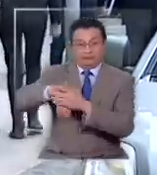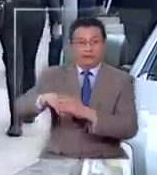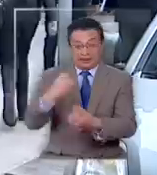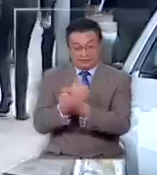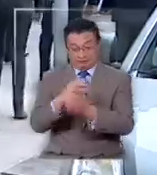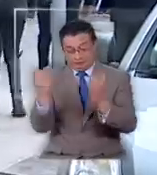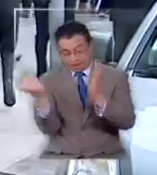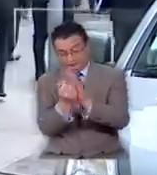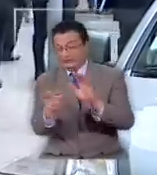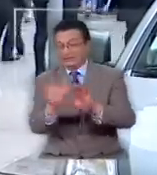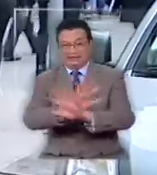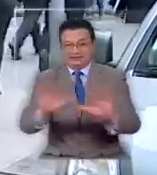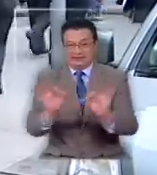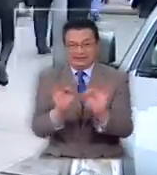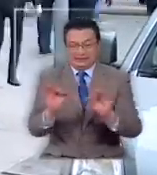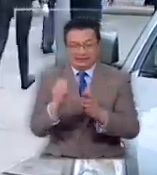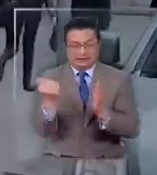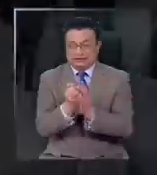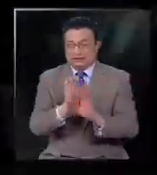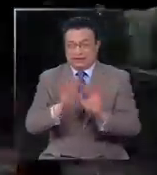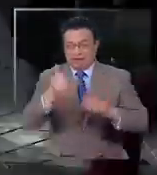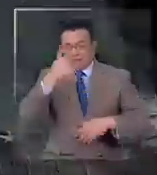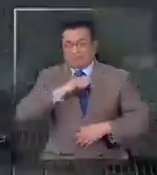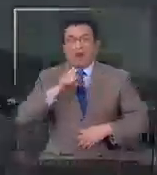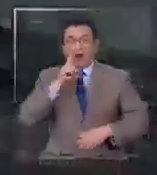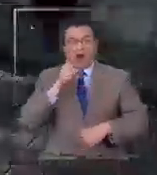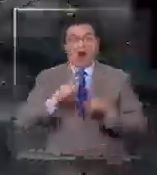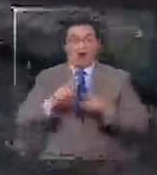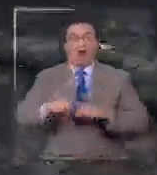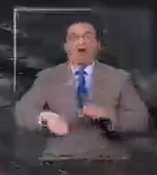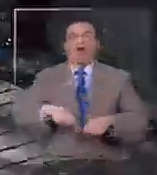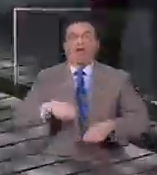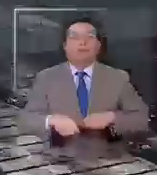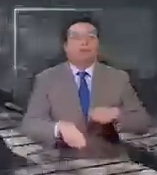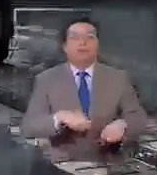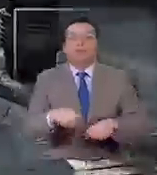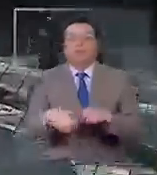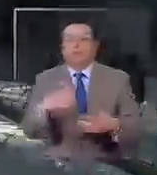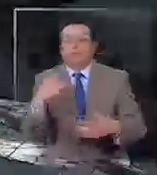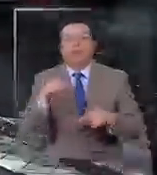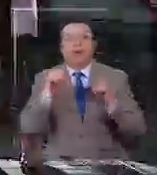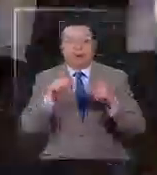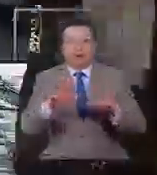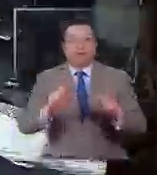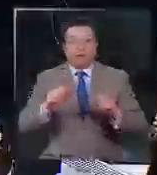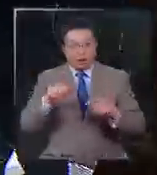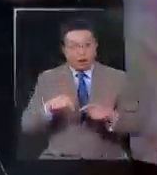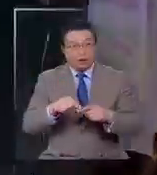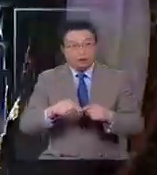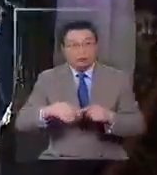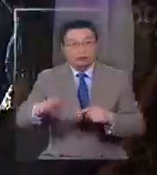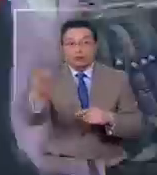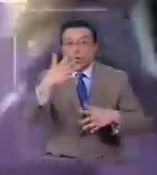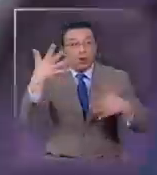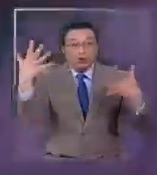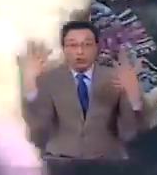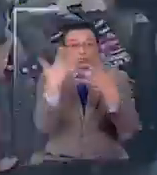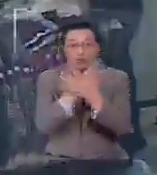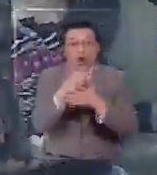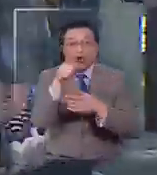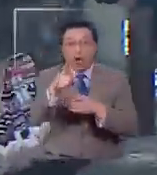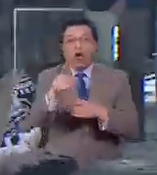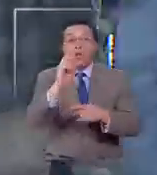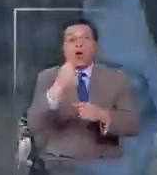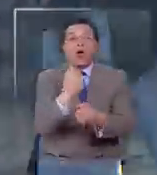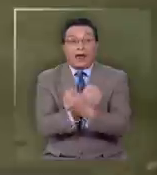carabineros ni con la marca de ganar dinero es debido a eso que es muy probable que de ahora en adelante usted no se percate de que está